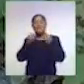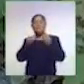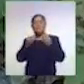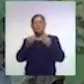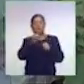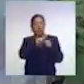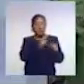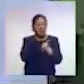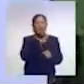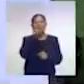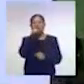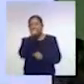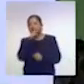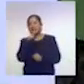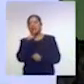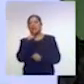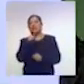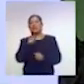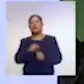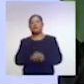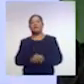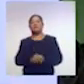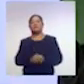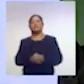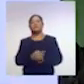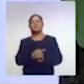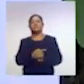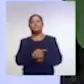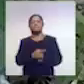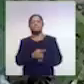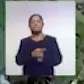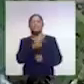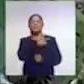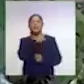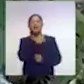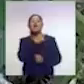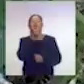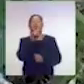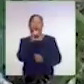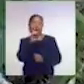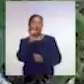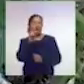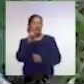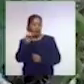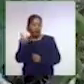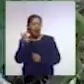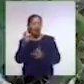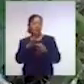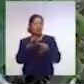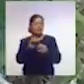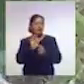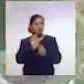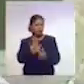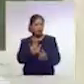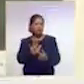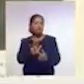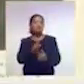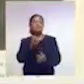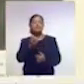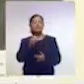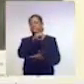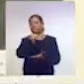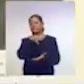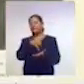ejemplo el dodo, que ilustra la portada de este libro de Héctor T. Arita, Crónicas de la Extinción. El dodo del Avisla Mauricio, por